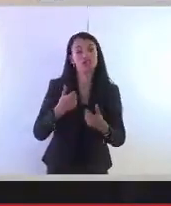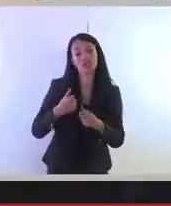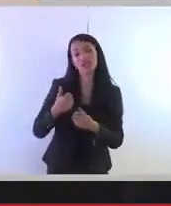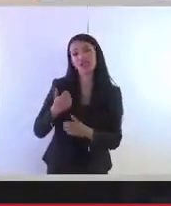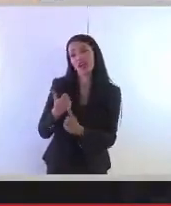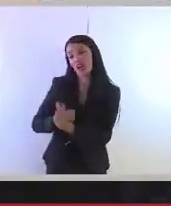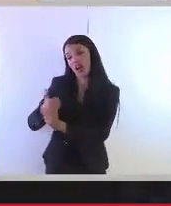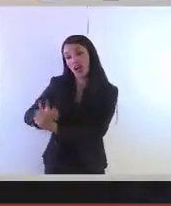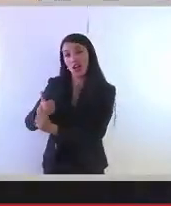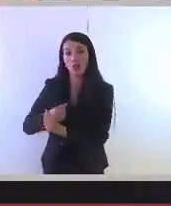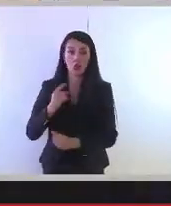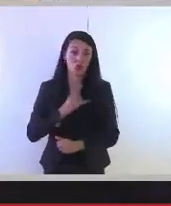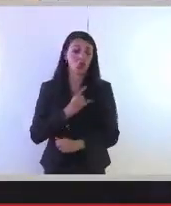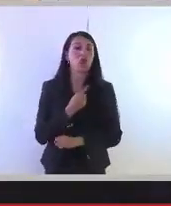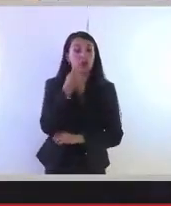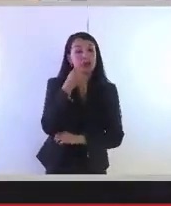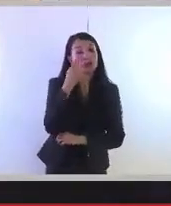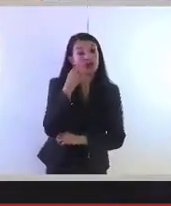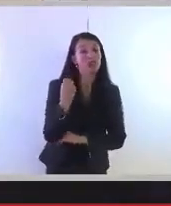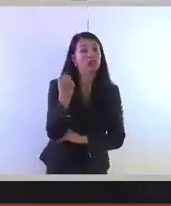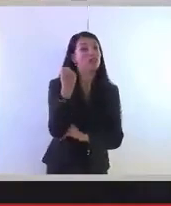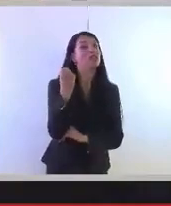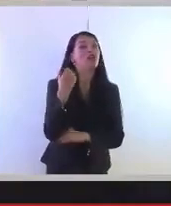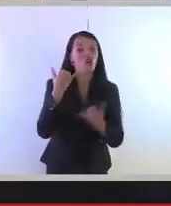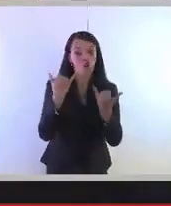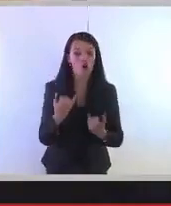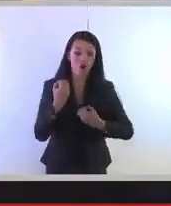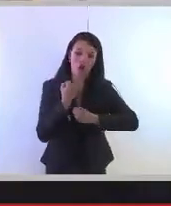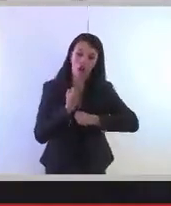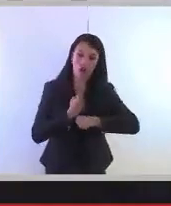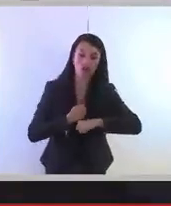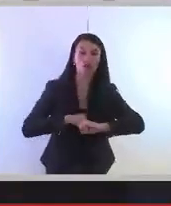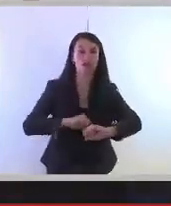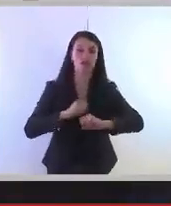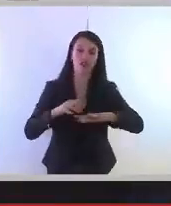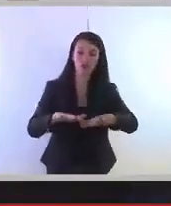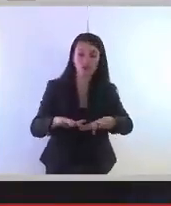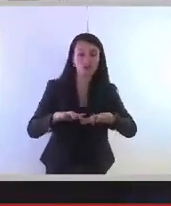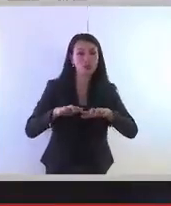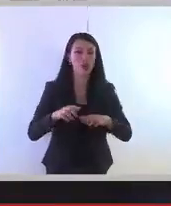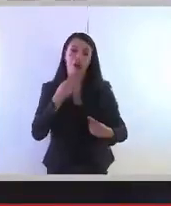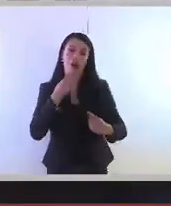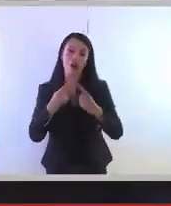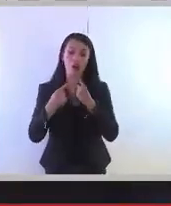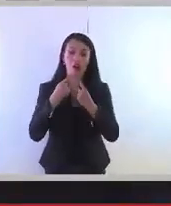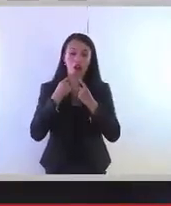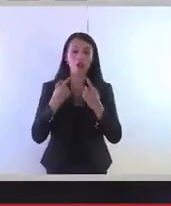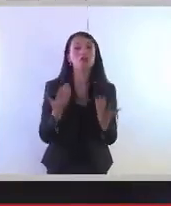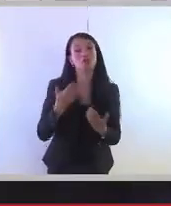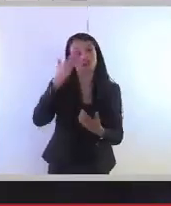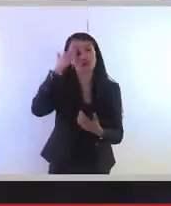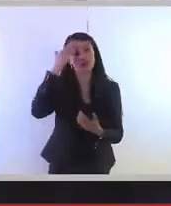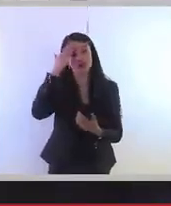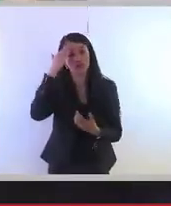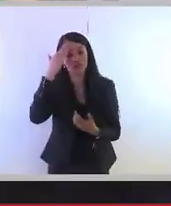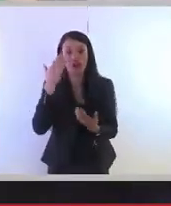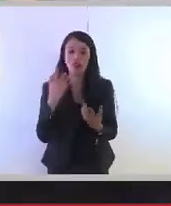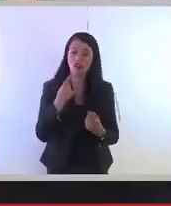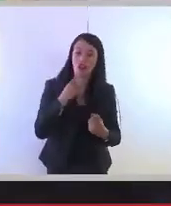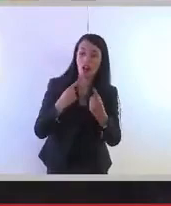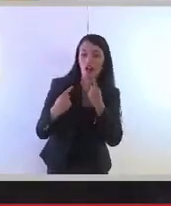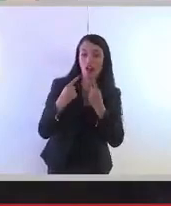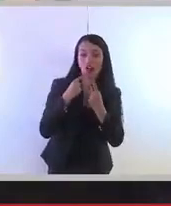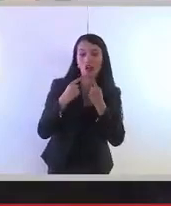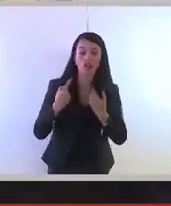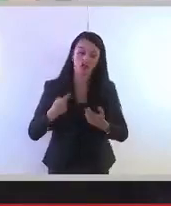Nacional y quienes han hecho los esfuerzos para hoy generar este espacio de diálogo. Sabemos que tenemos que dialogar